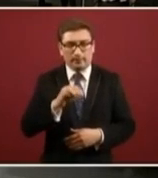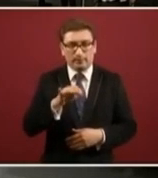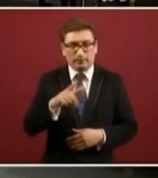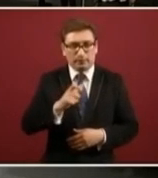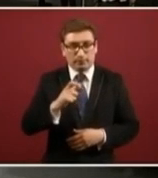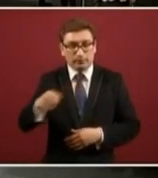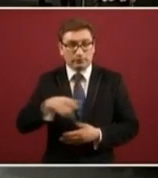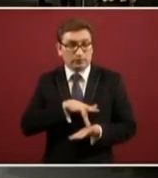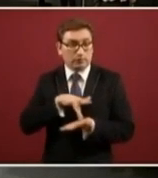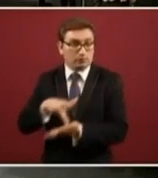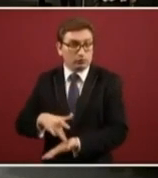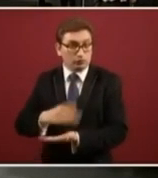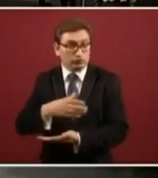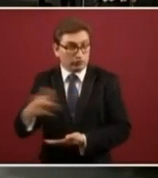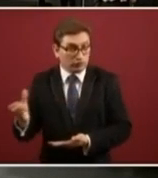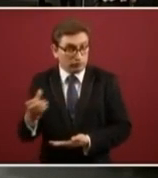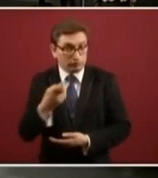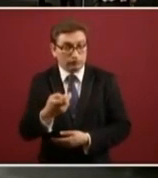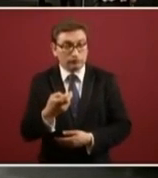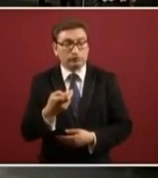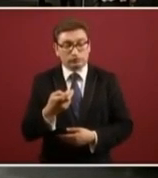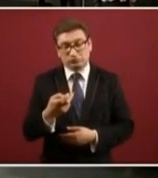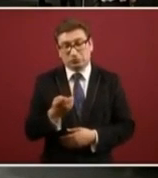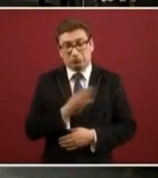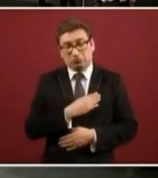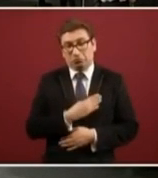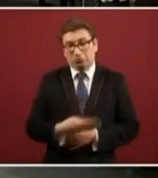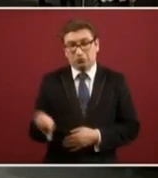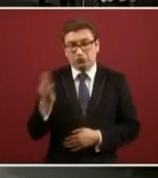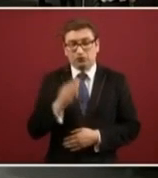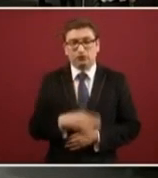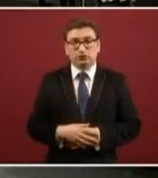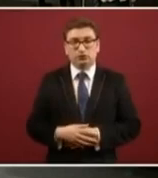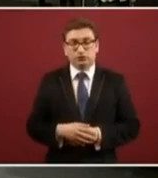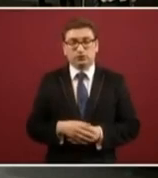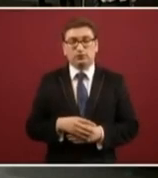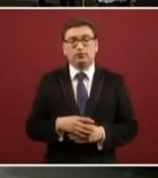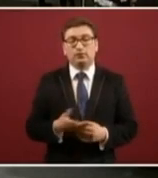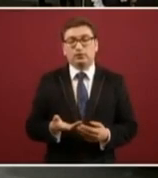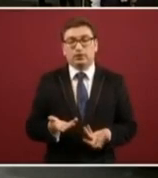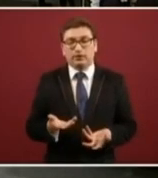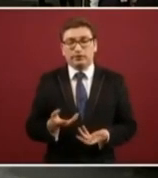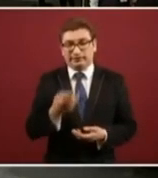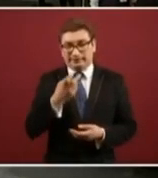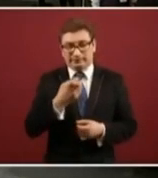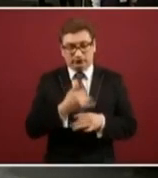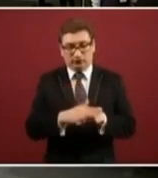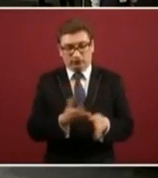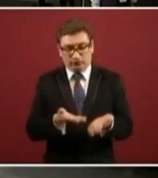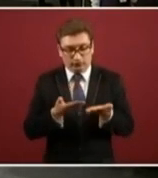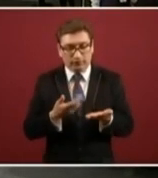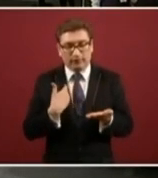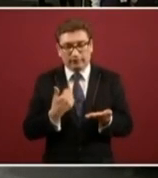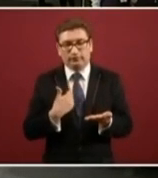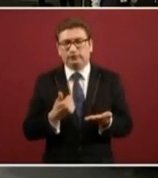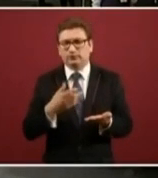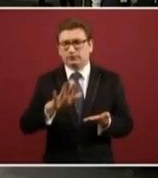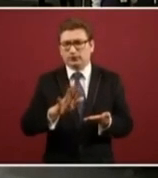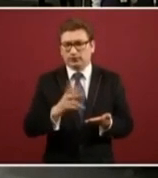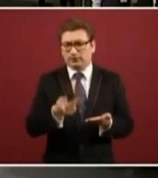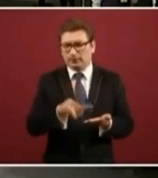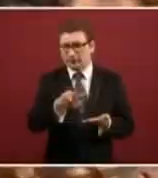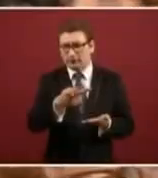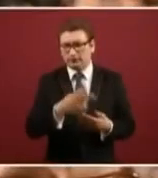al apoyo del campo, ¿no? Qué bueno que es así. Y qué bueno que nos están dando a conocer estos datos. Pero yo